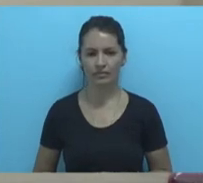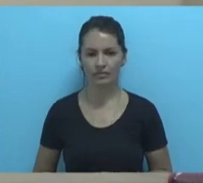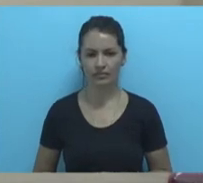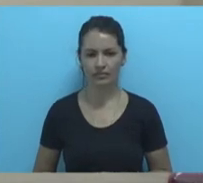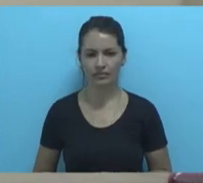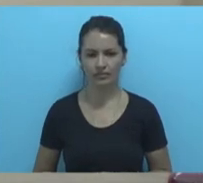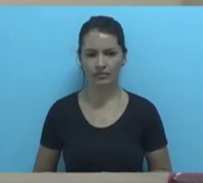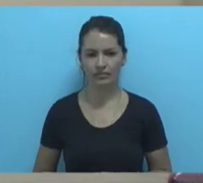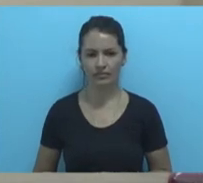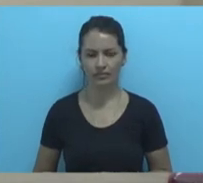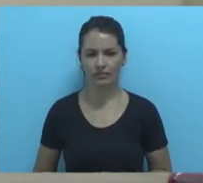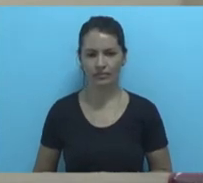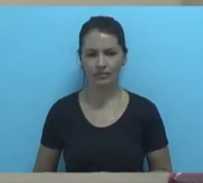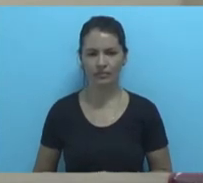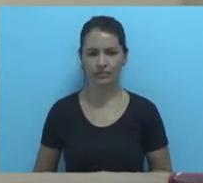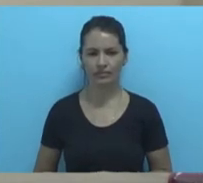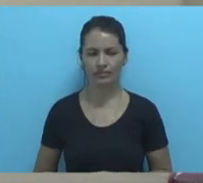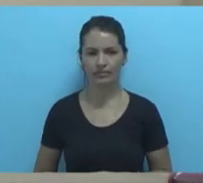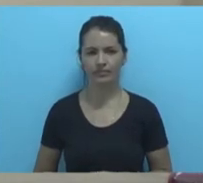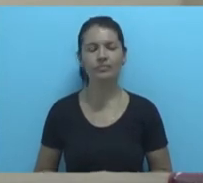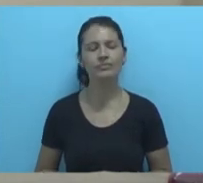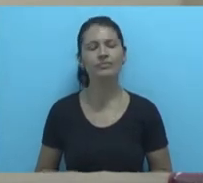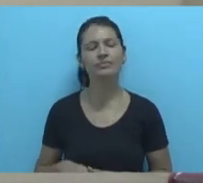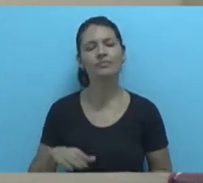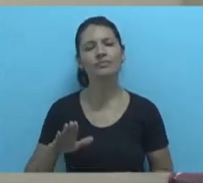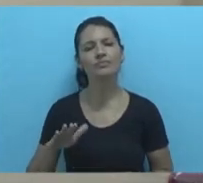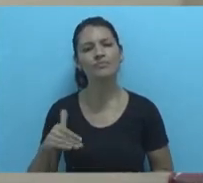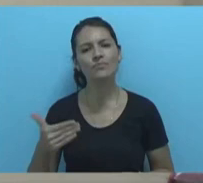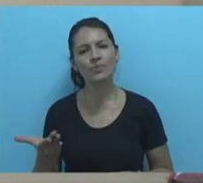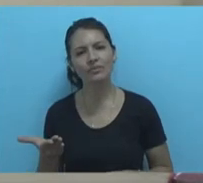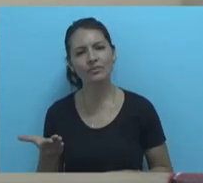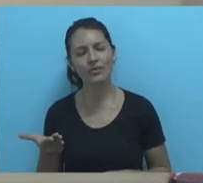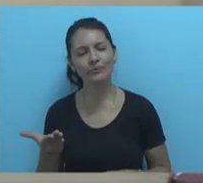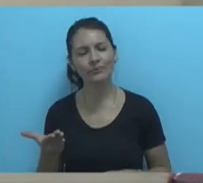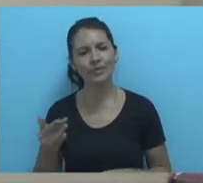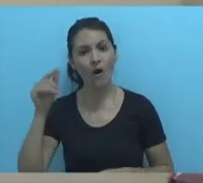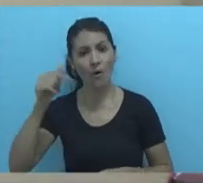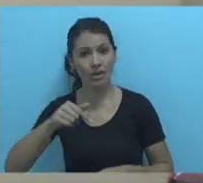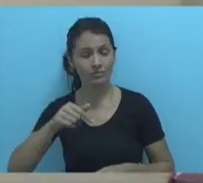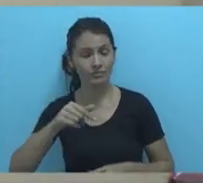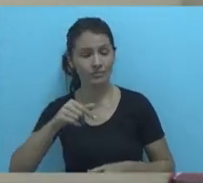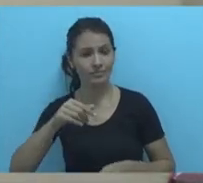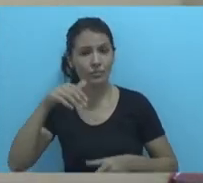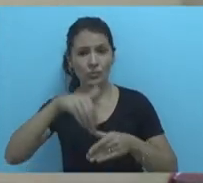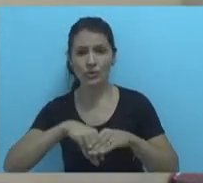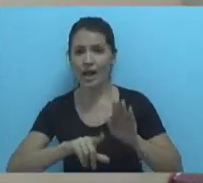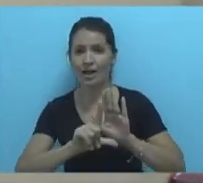Por eso el objetivo tiene que ser del Estado, y para lo que viene, que